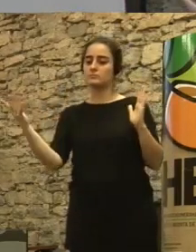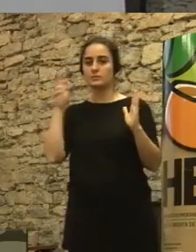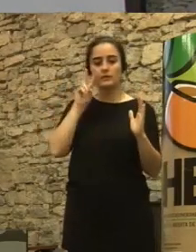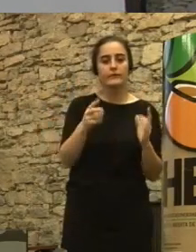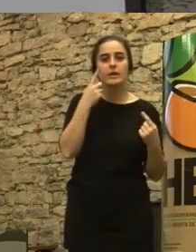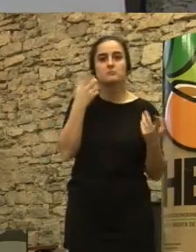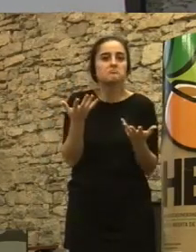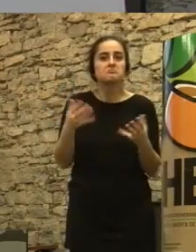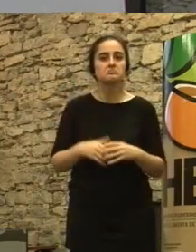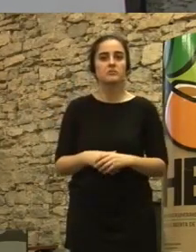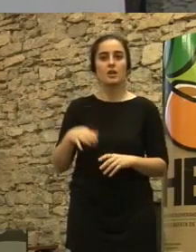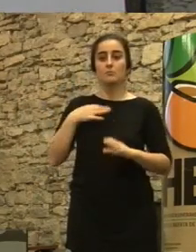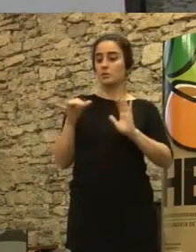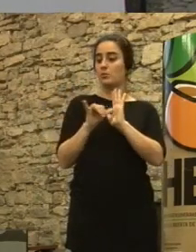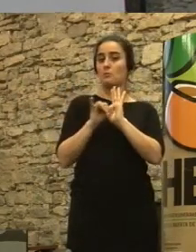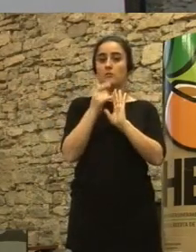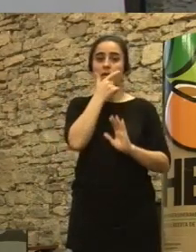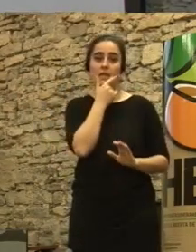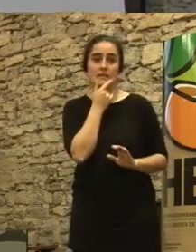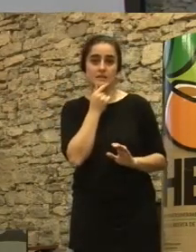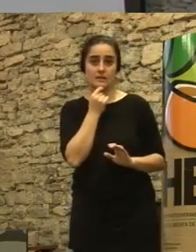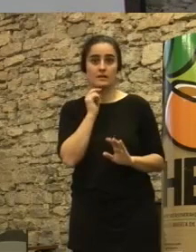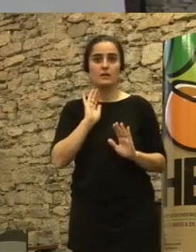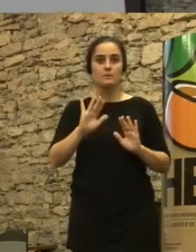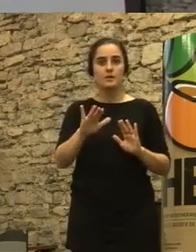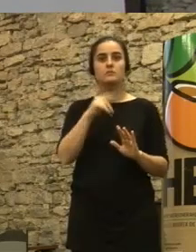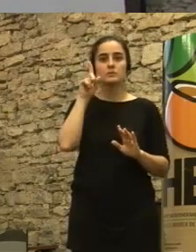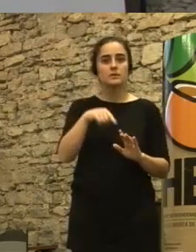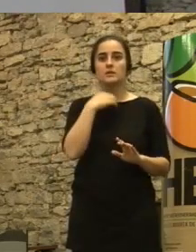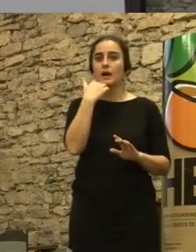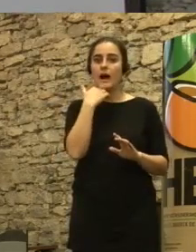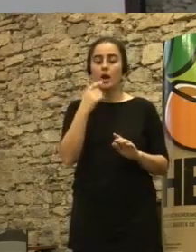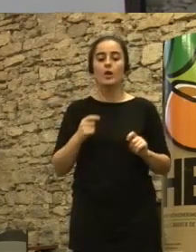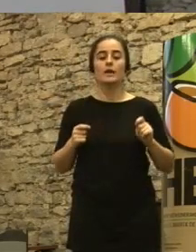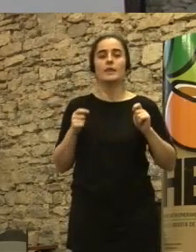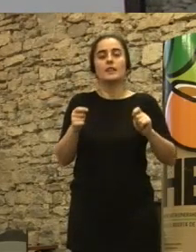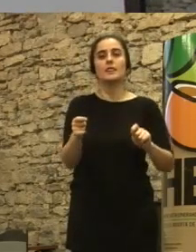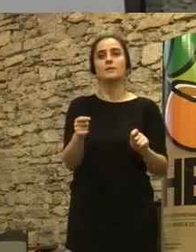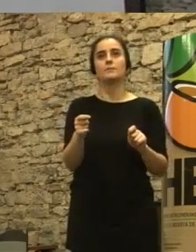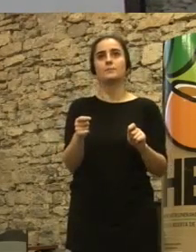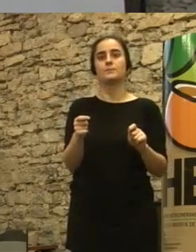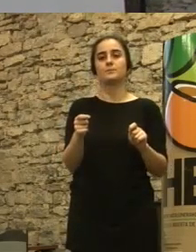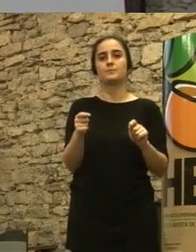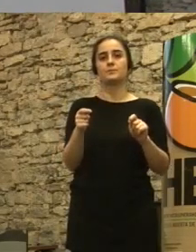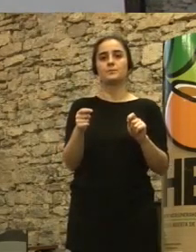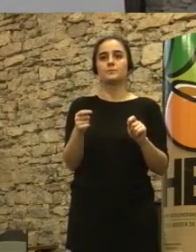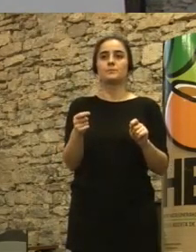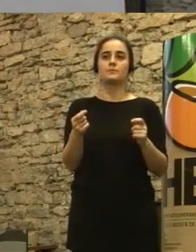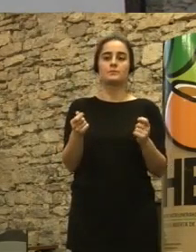mejor es un acercamiento muy sencillo, pero no deja de ser algo que revive esa,